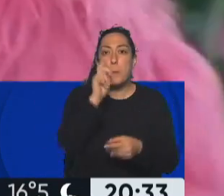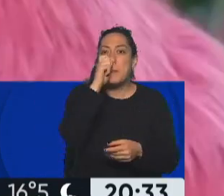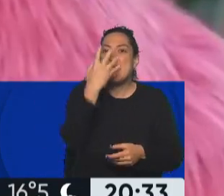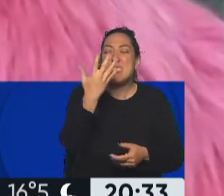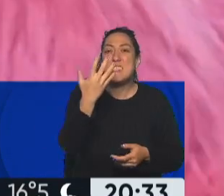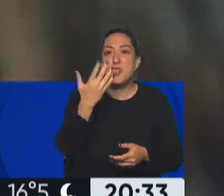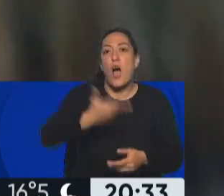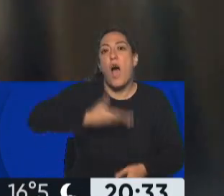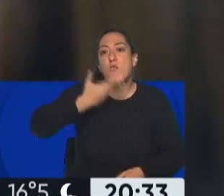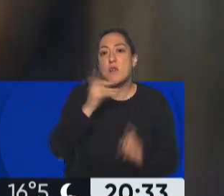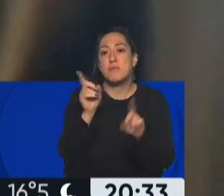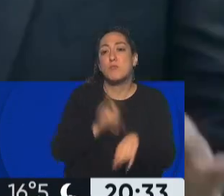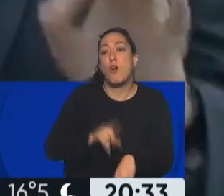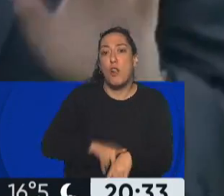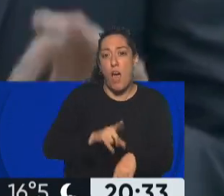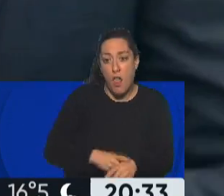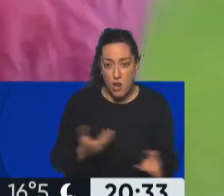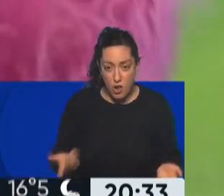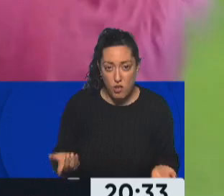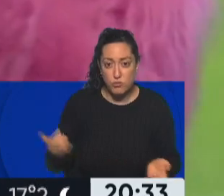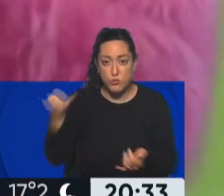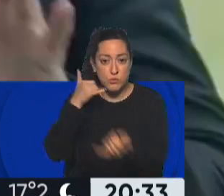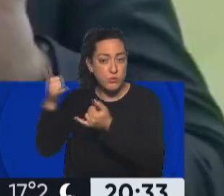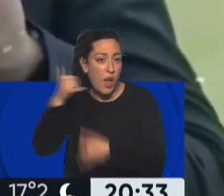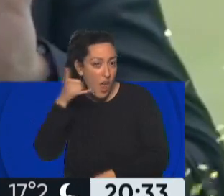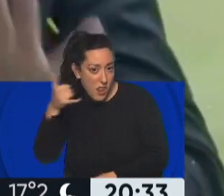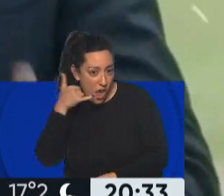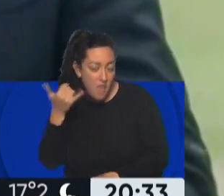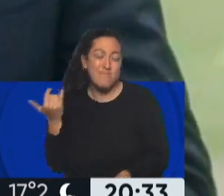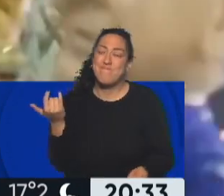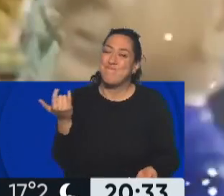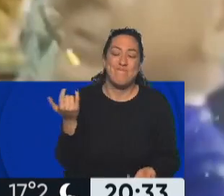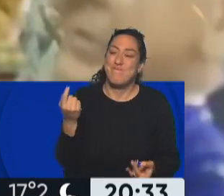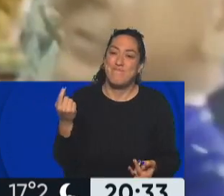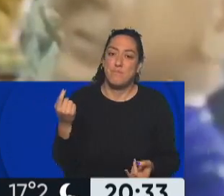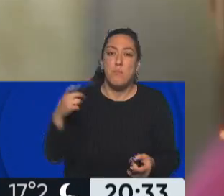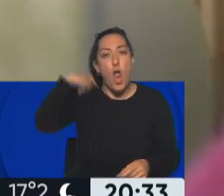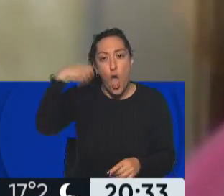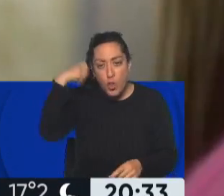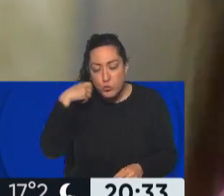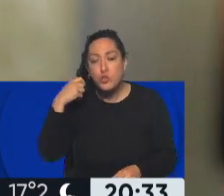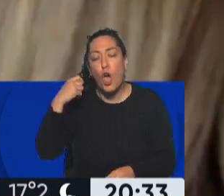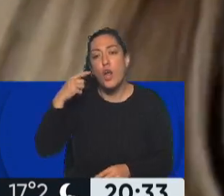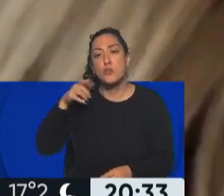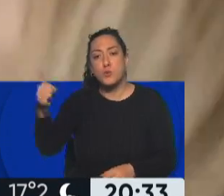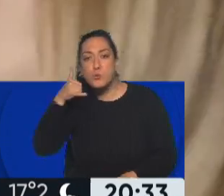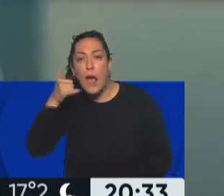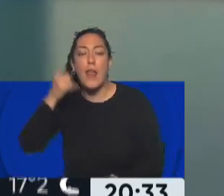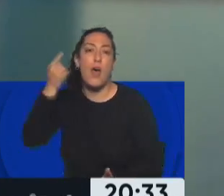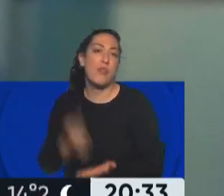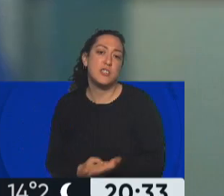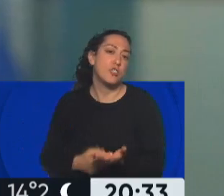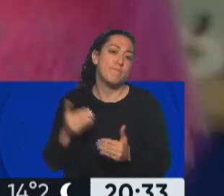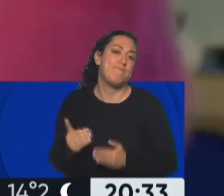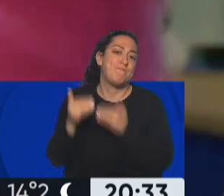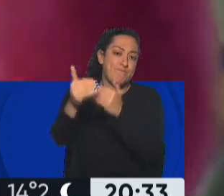iba a ser en el mismo horario en que la diva iba a estar presente, bueno, la producción y ella decidieron cambiar